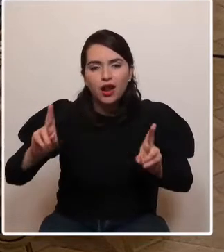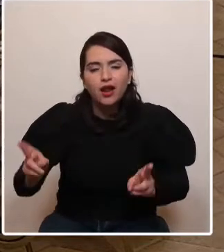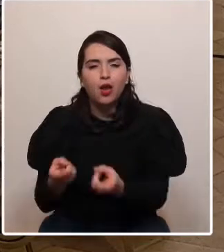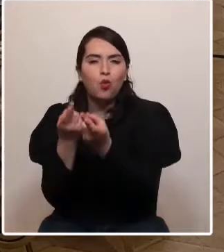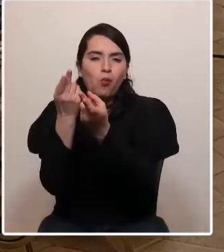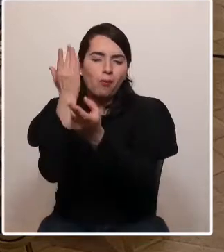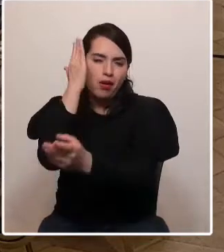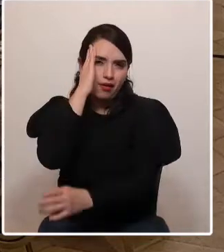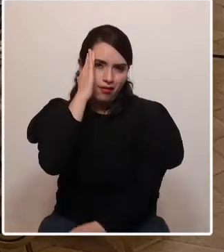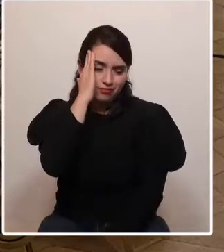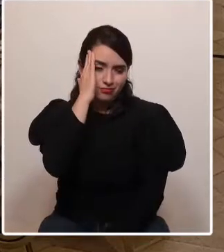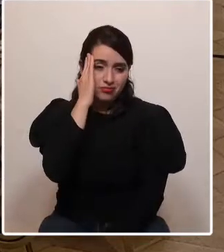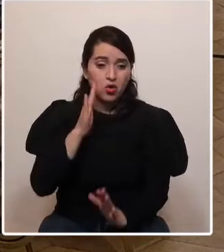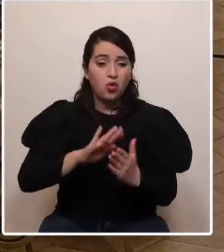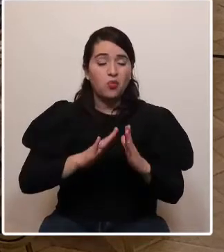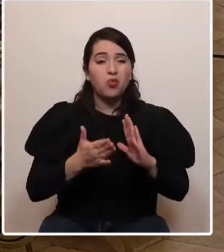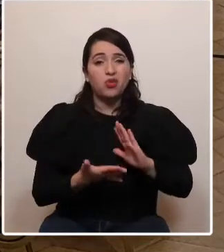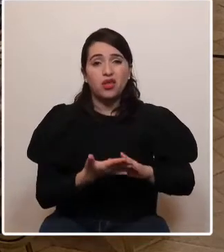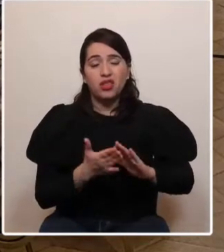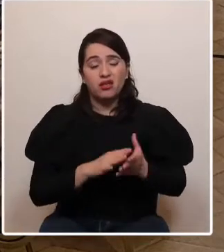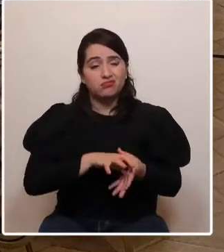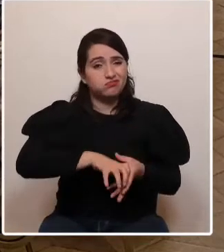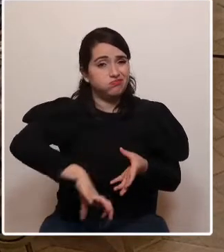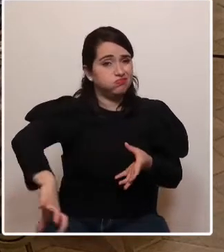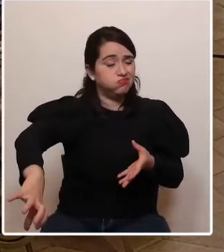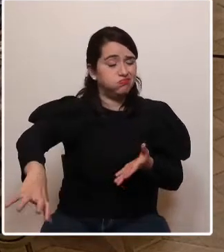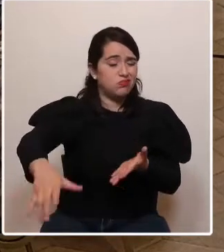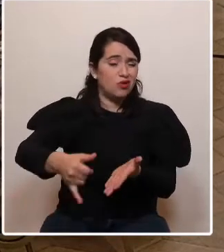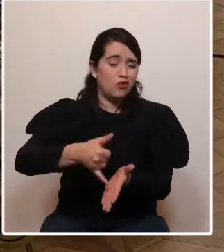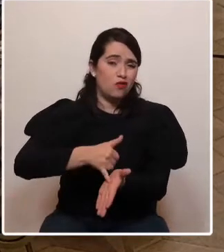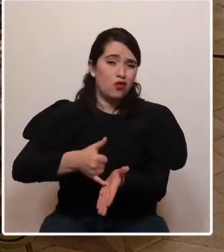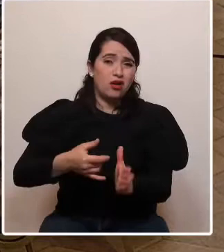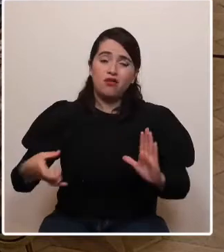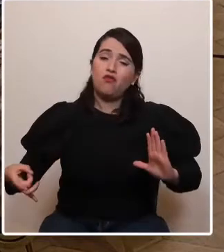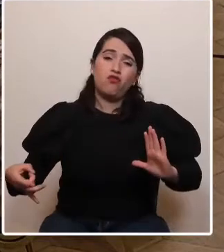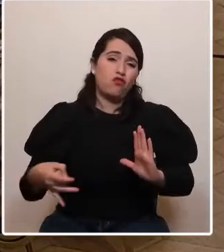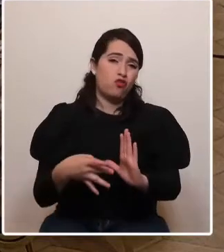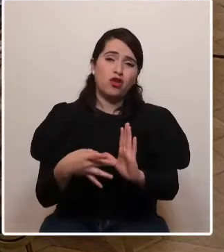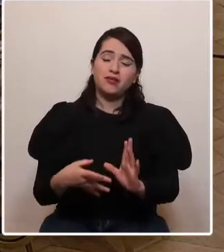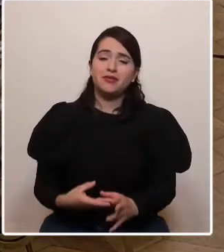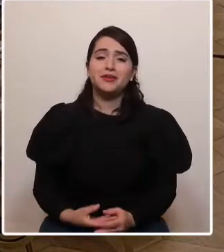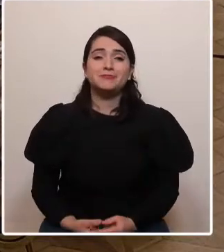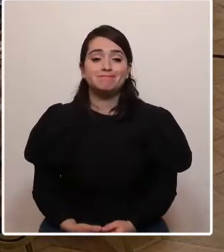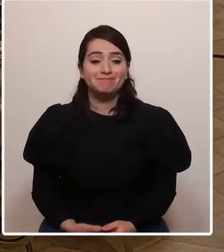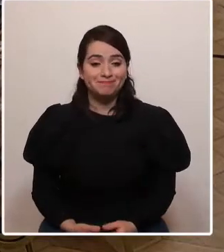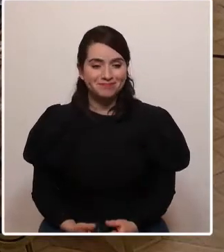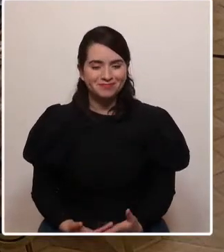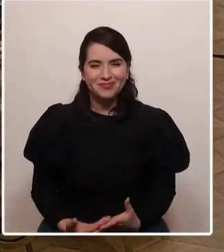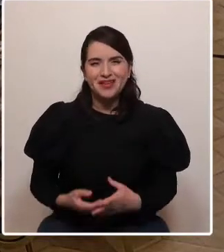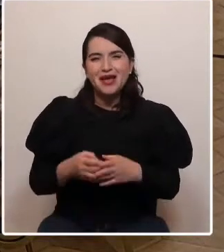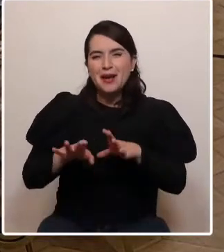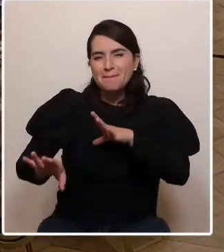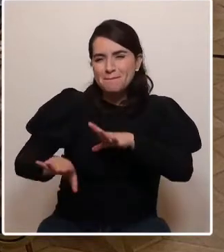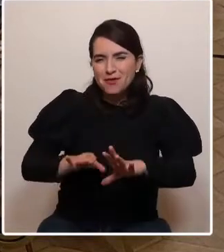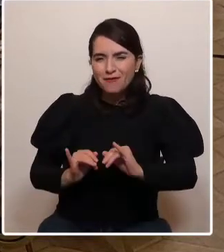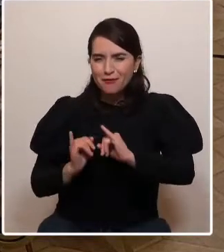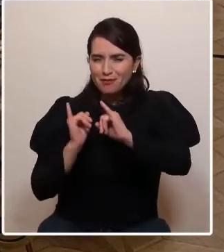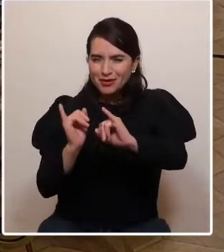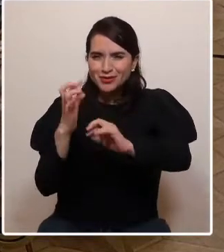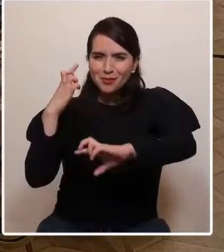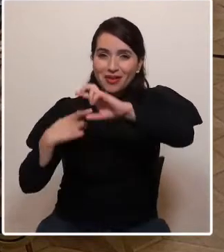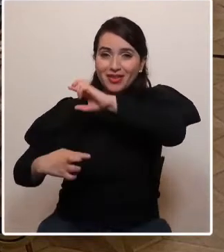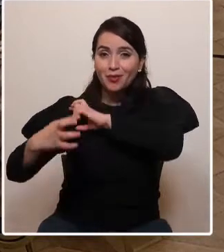comunidades invisibilizadas, precarizadas, vulneradas. A partir de este material patrimonial hemos hecho